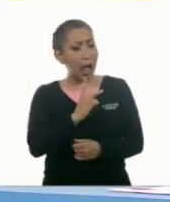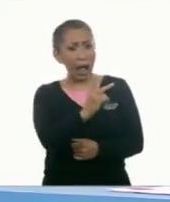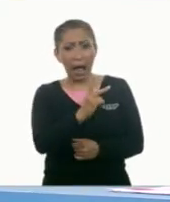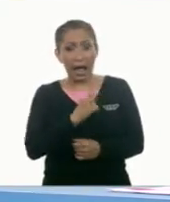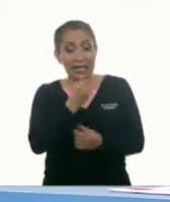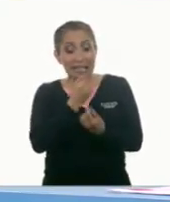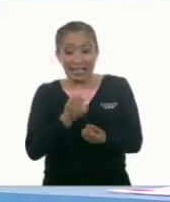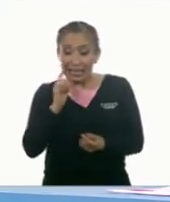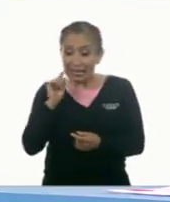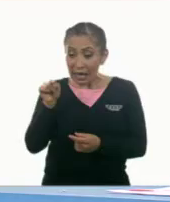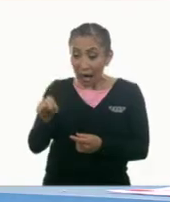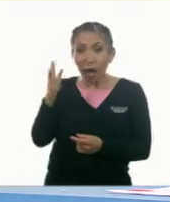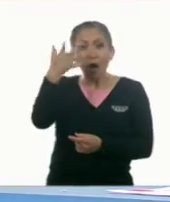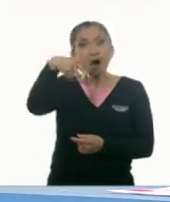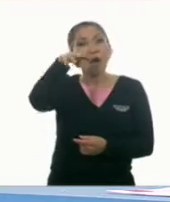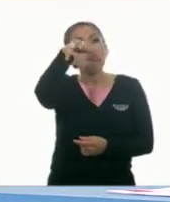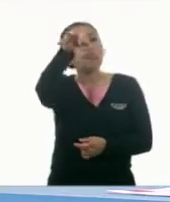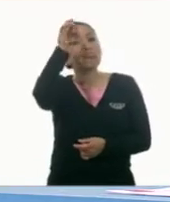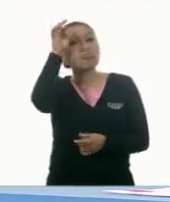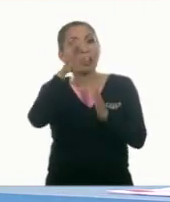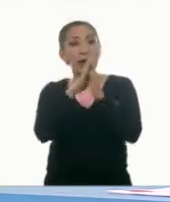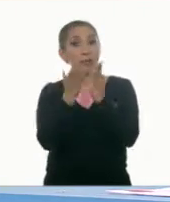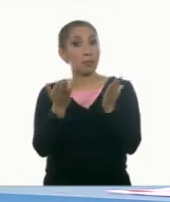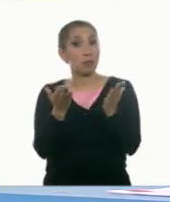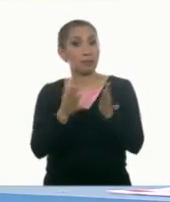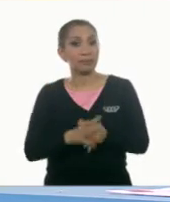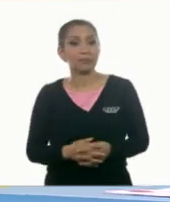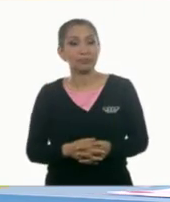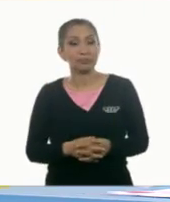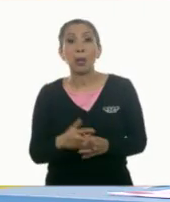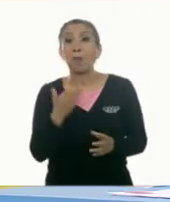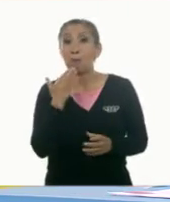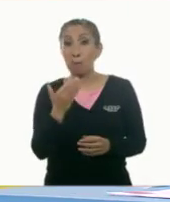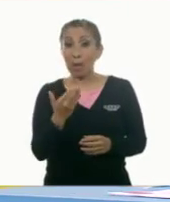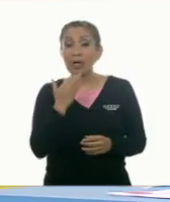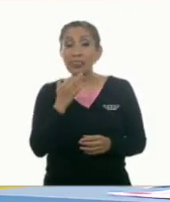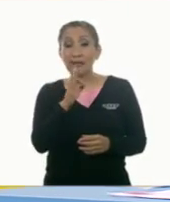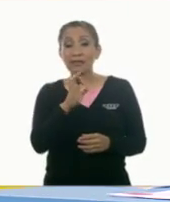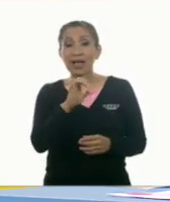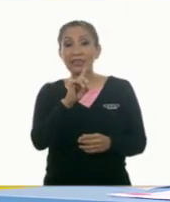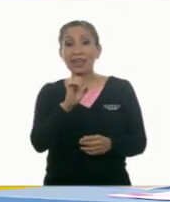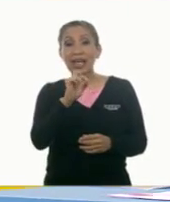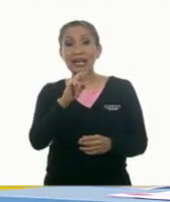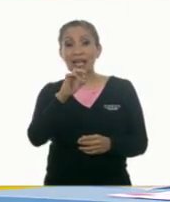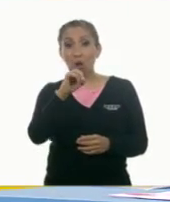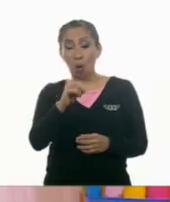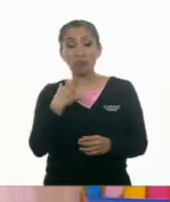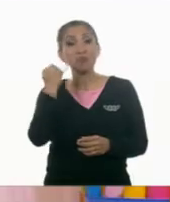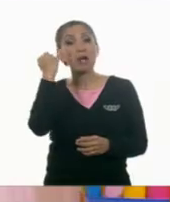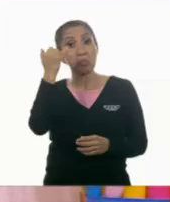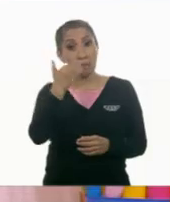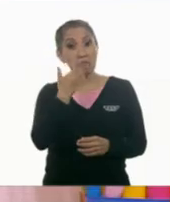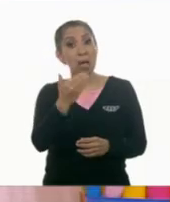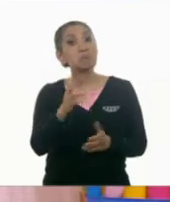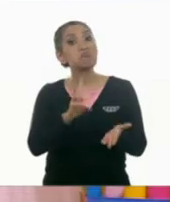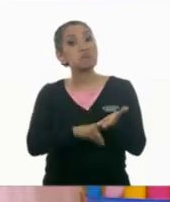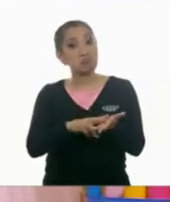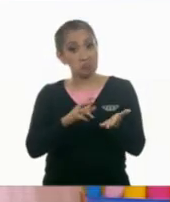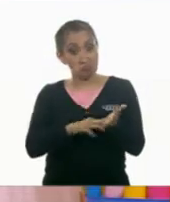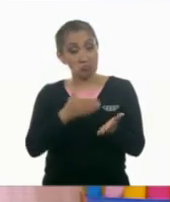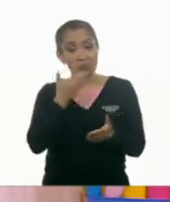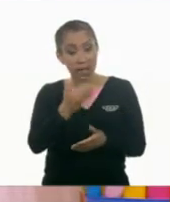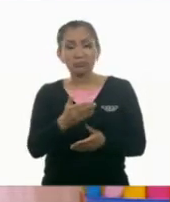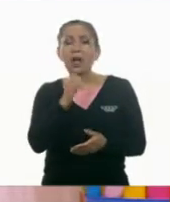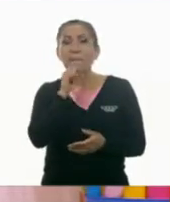y la niña está buscando un libro. Muy bien. Federico, esa es una idea también muy válida. Así